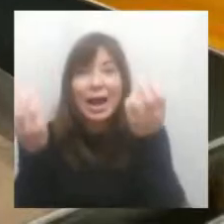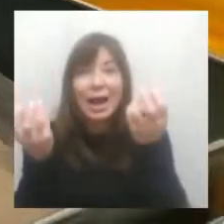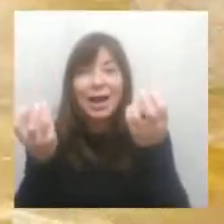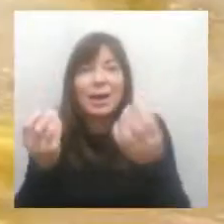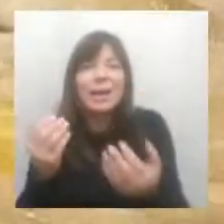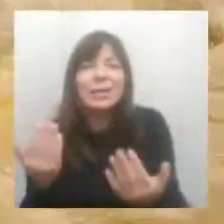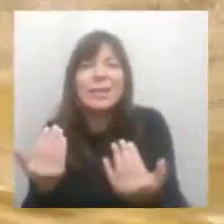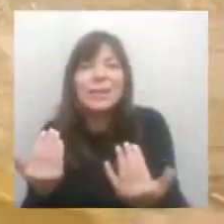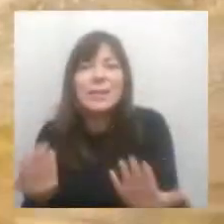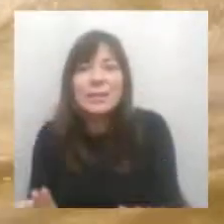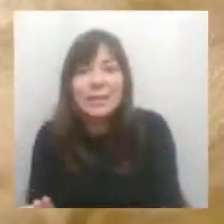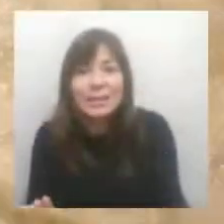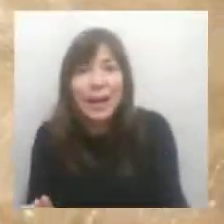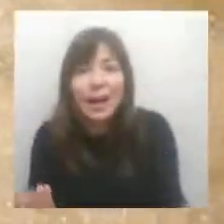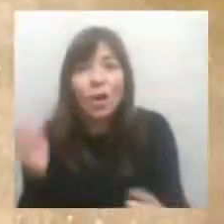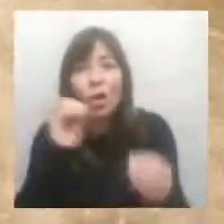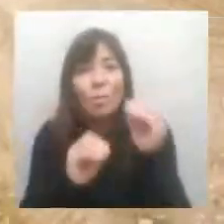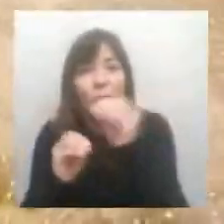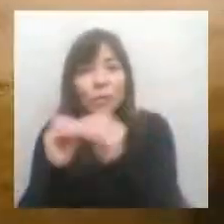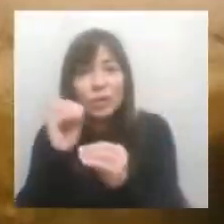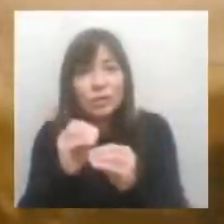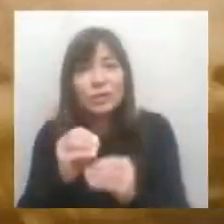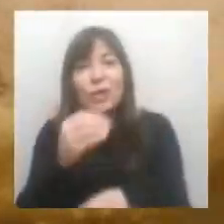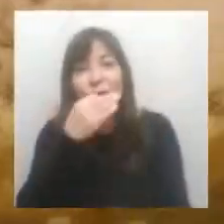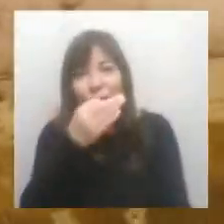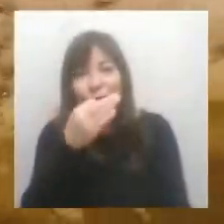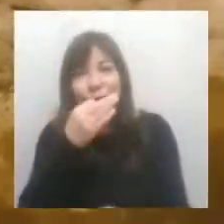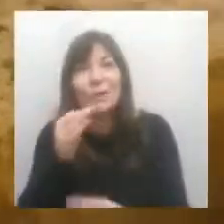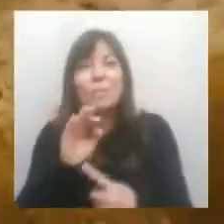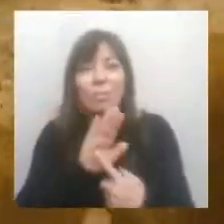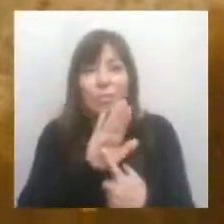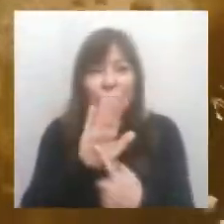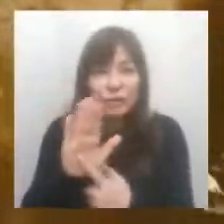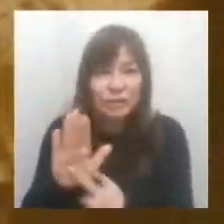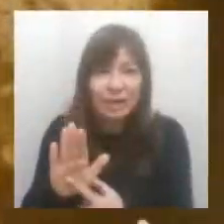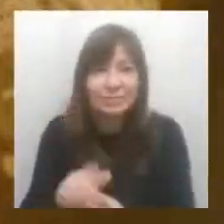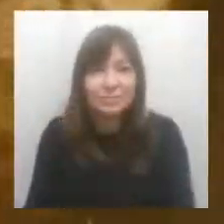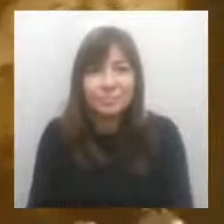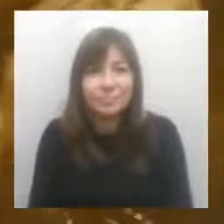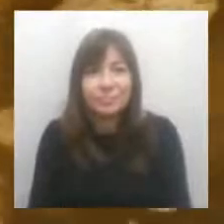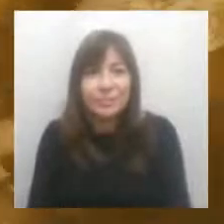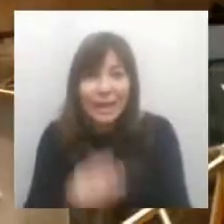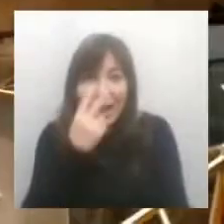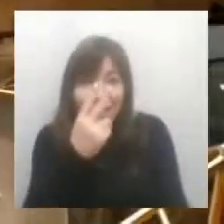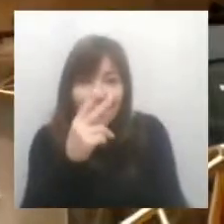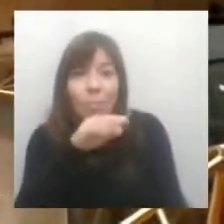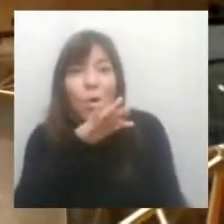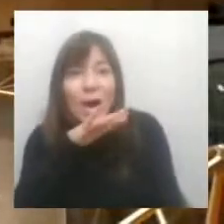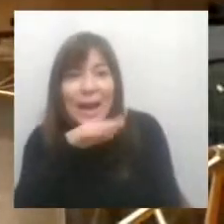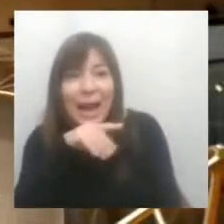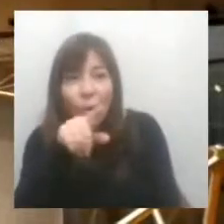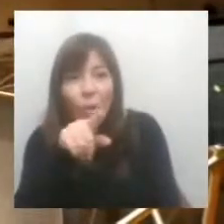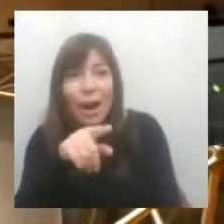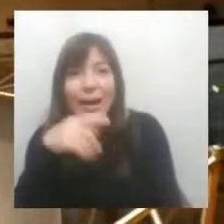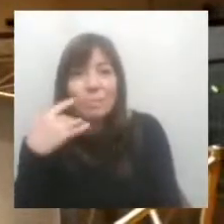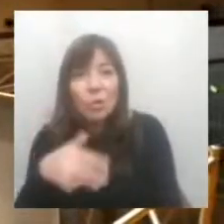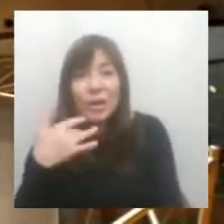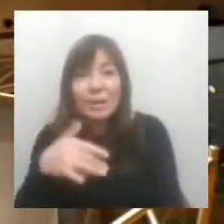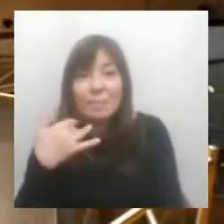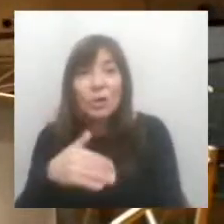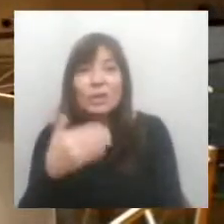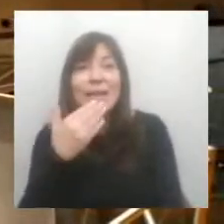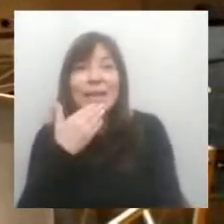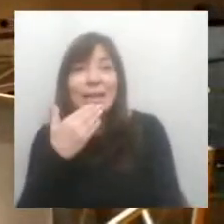preparación y su composición? Bueno, les voy a contar, les voy a revelar este secreto. Ahí vemos el agua, el agua es fundamental, pero también hemos